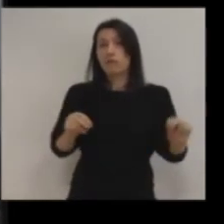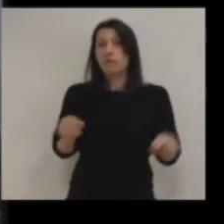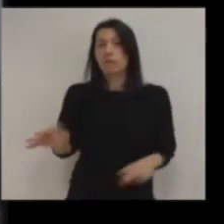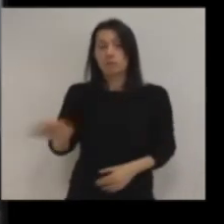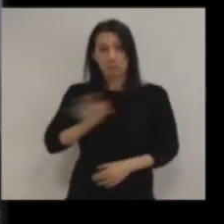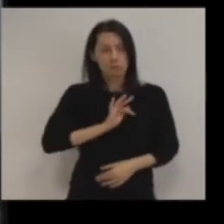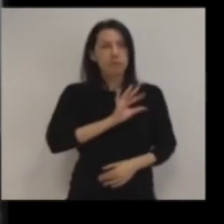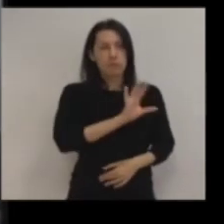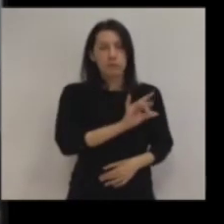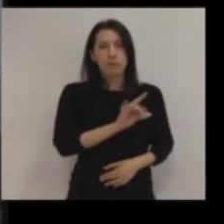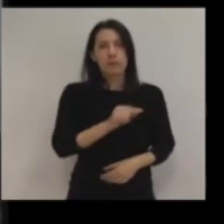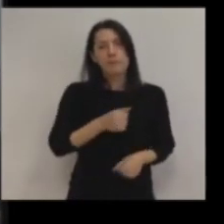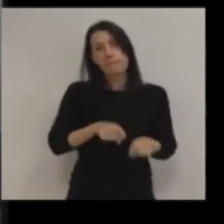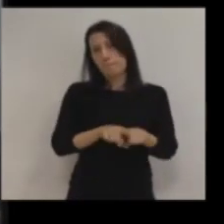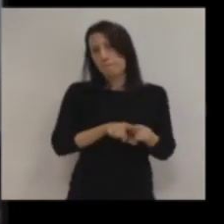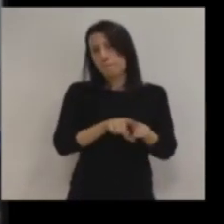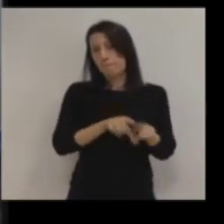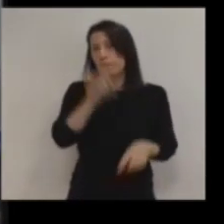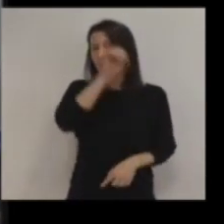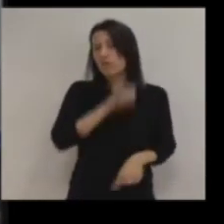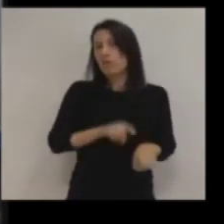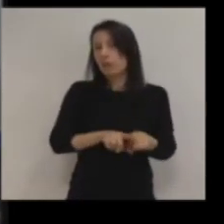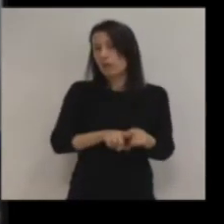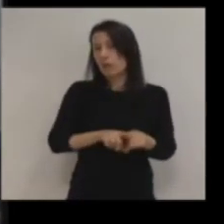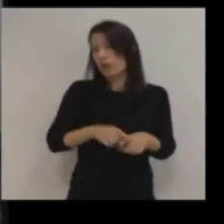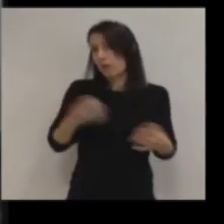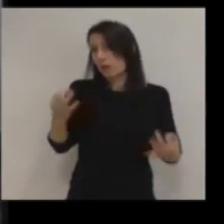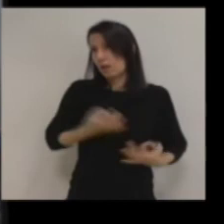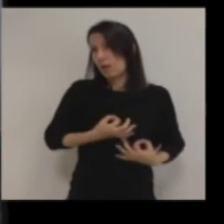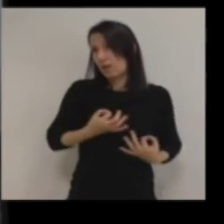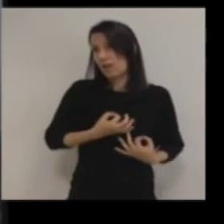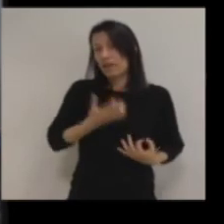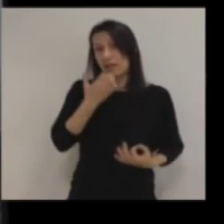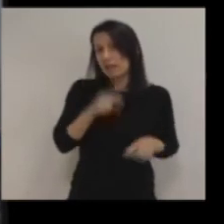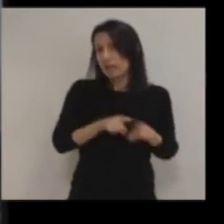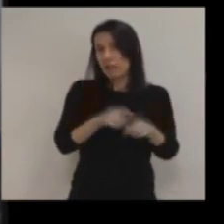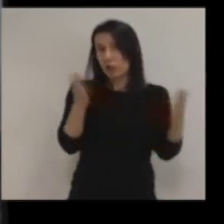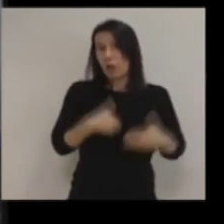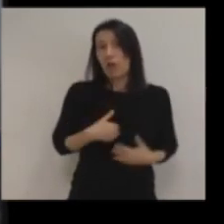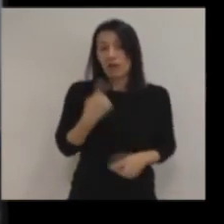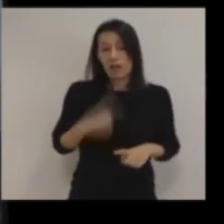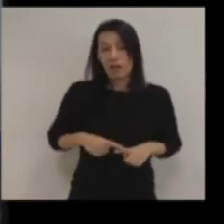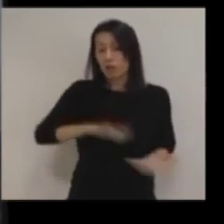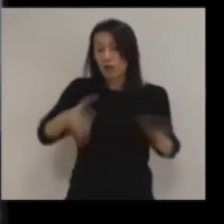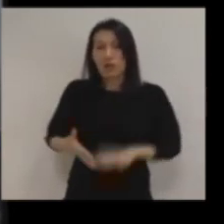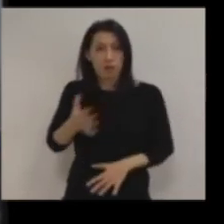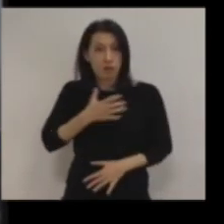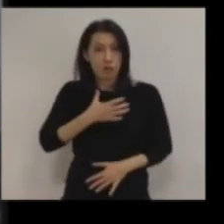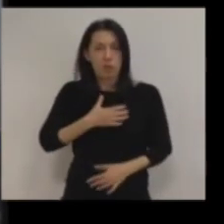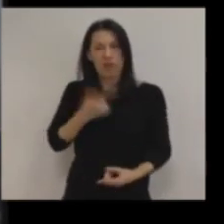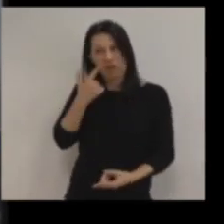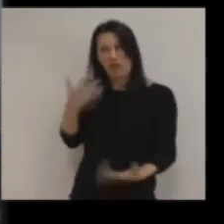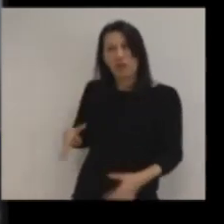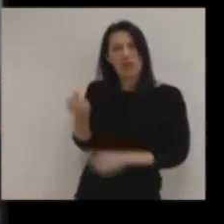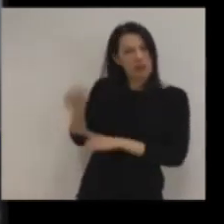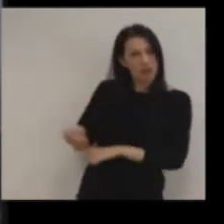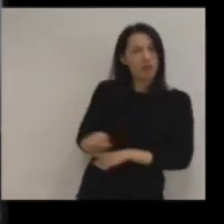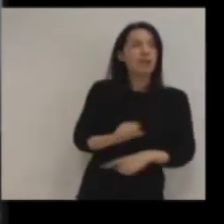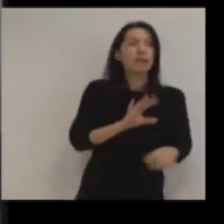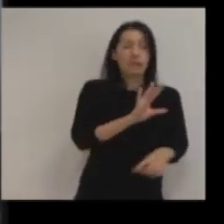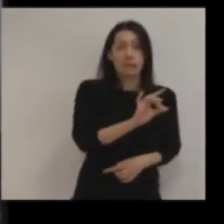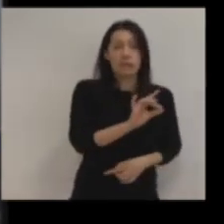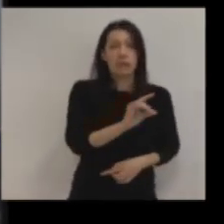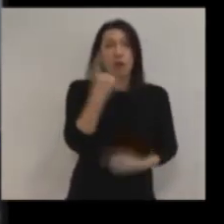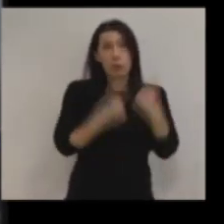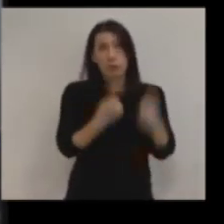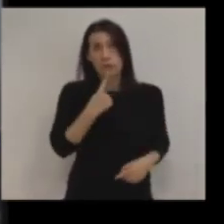crítico porque hay que serlo, porque si uno no es crítico, pues evidentemente las cosas no se hacen. Es que mira que eres rebelde. Pero Ramón. por supuesto, sí, hay quien dice que es